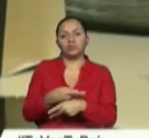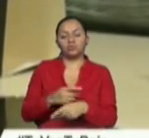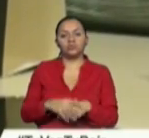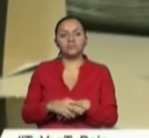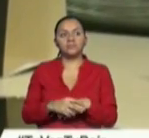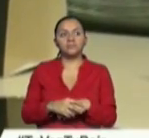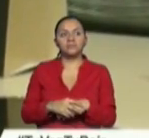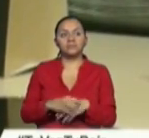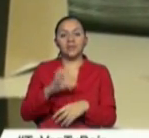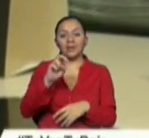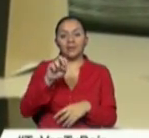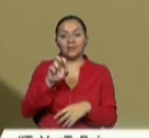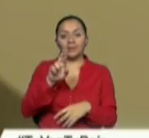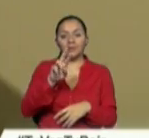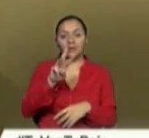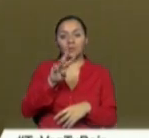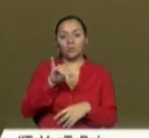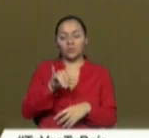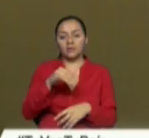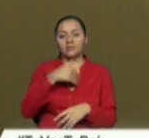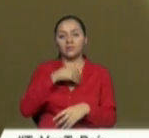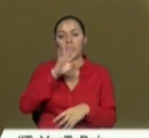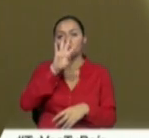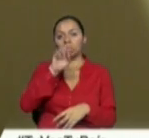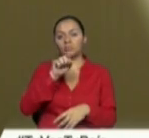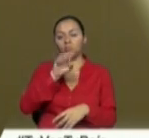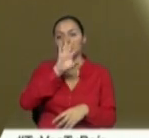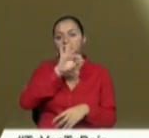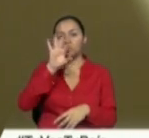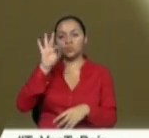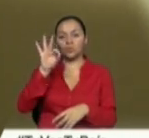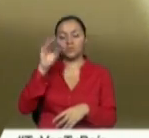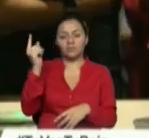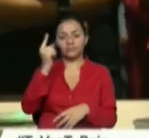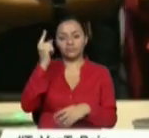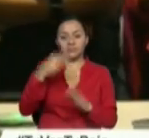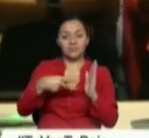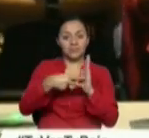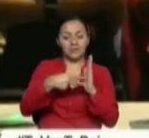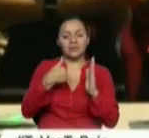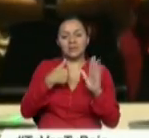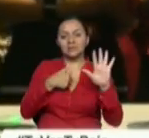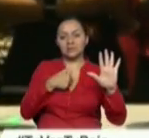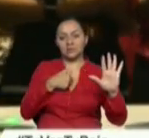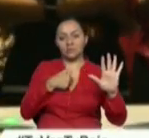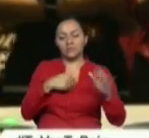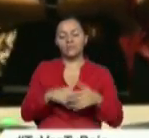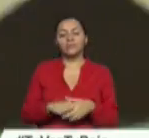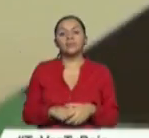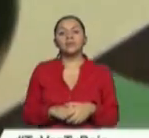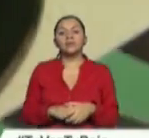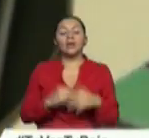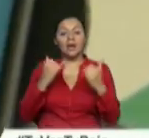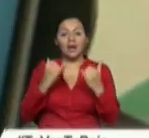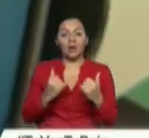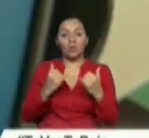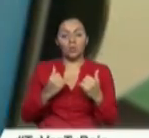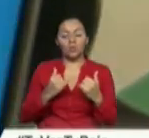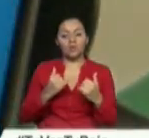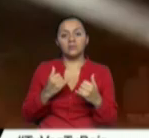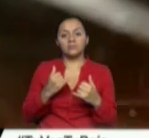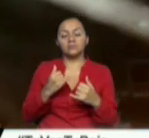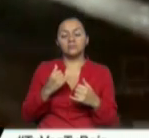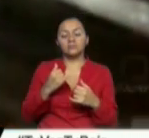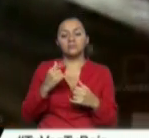energ tiene 4.99 W de potencia mientras que un cargador normal tiene cinco actualmente io